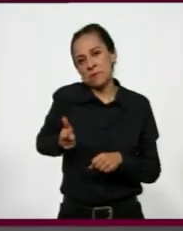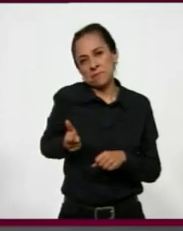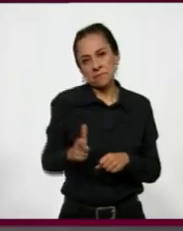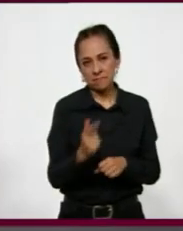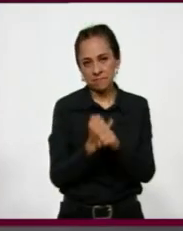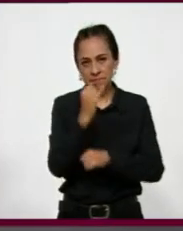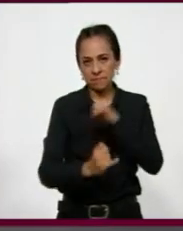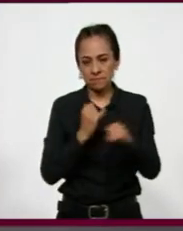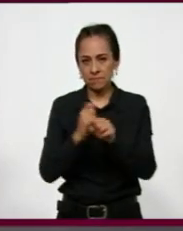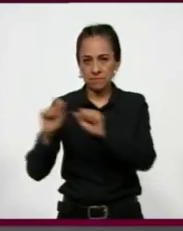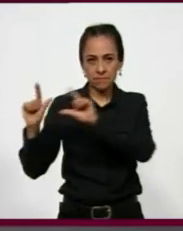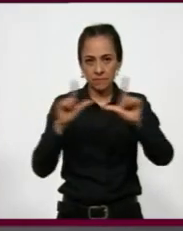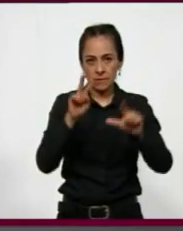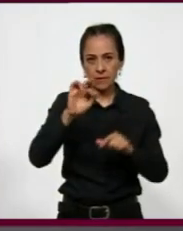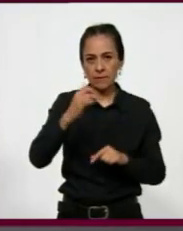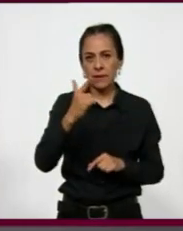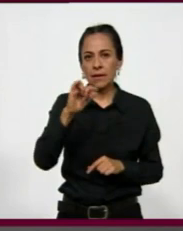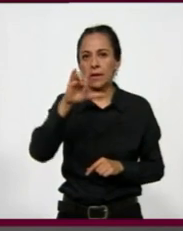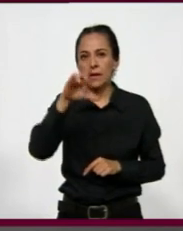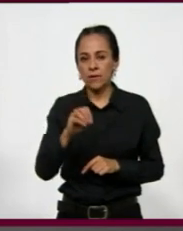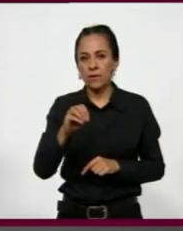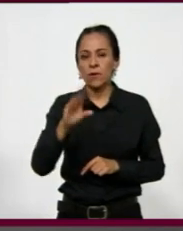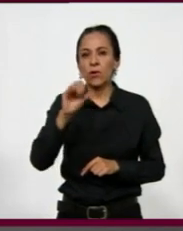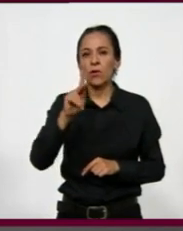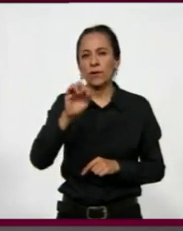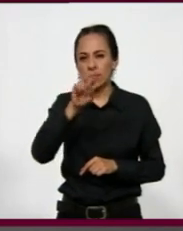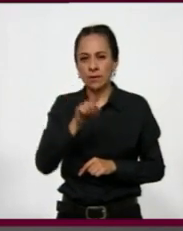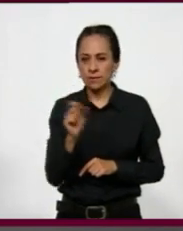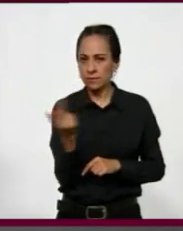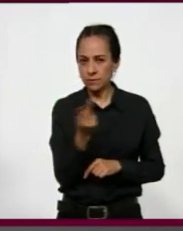con imágenes de Luis Virgilio y José Luis Cortés. Muy buenas noches.